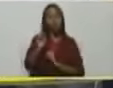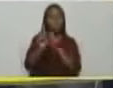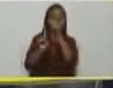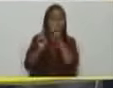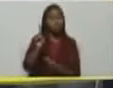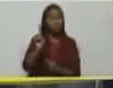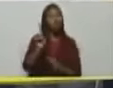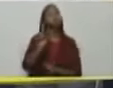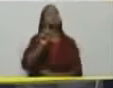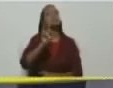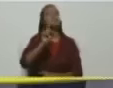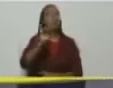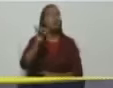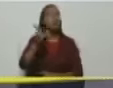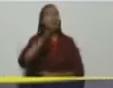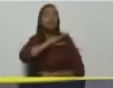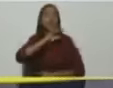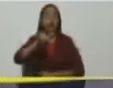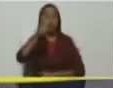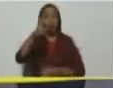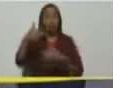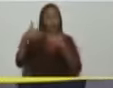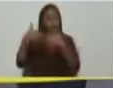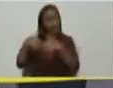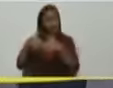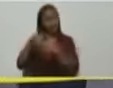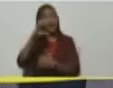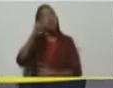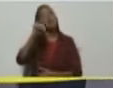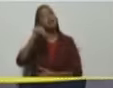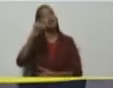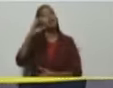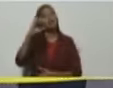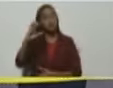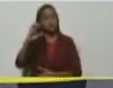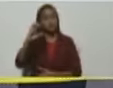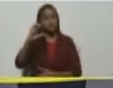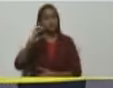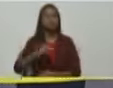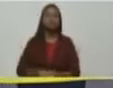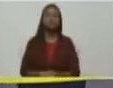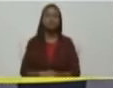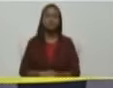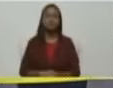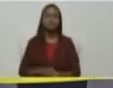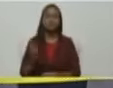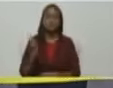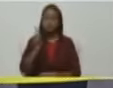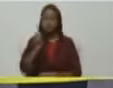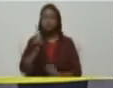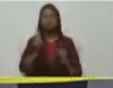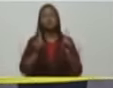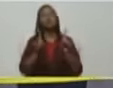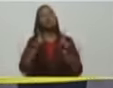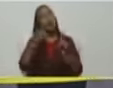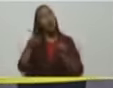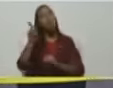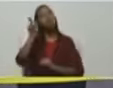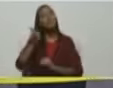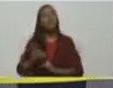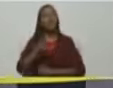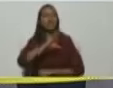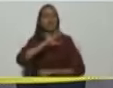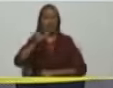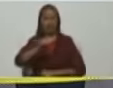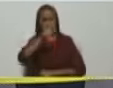Kiangbie, directora de la empresa NGC Exploration and Production Limited, y David Campbell, director de la empresa